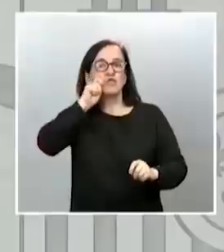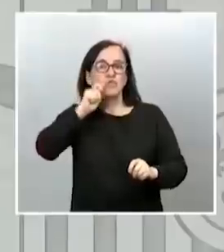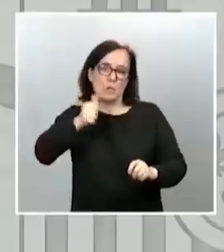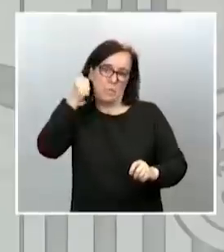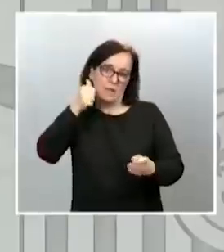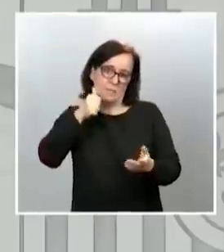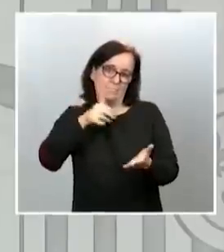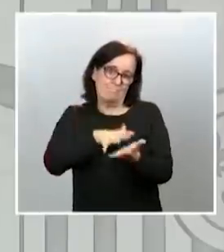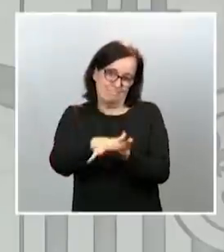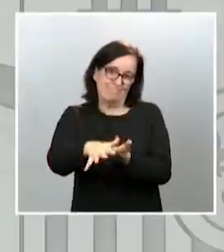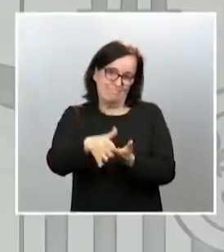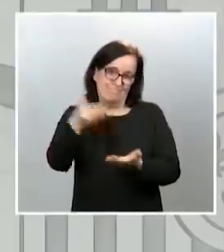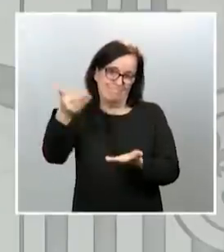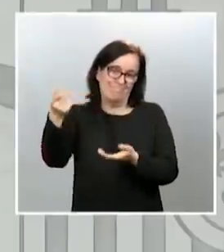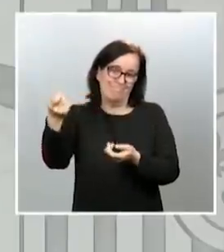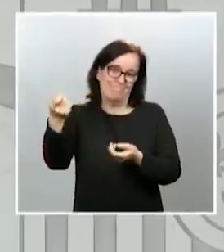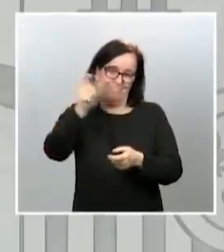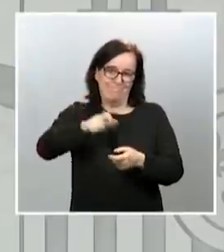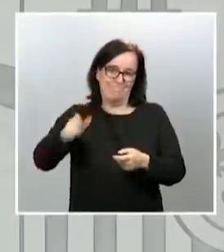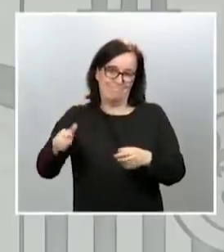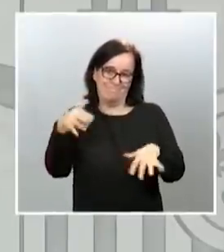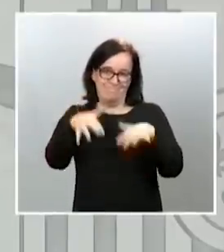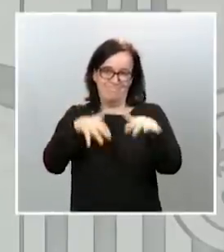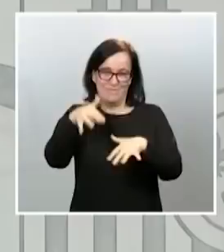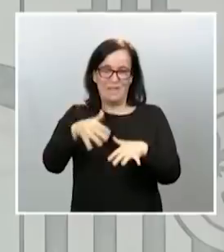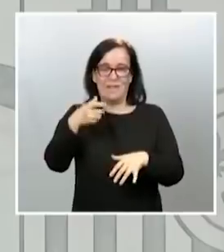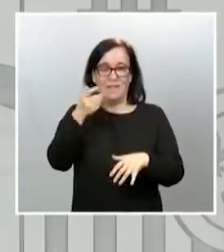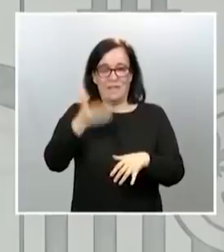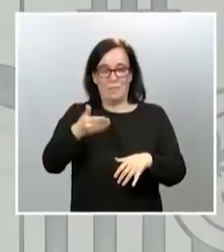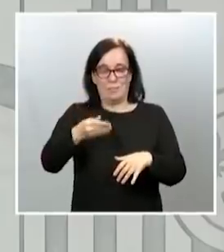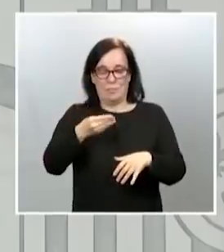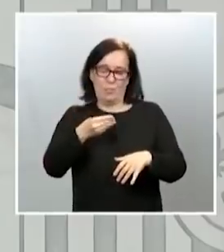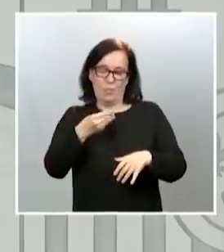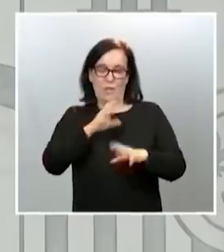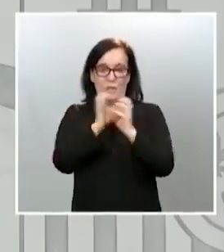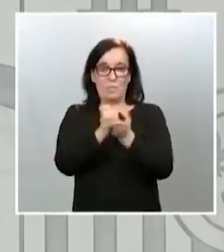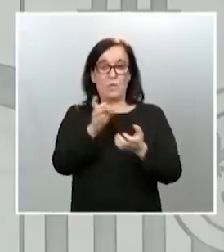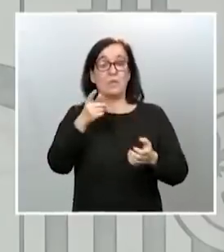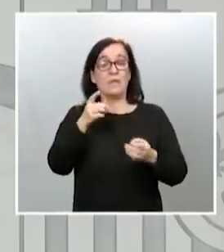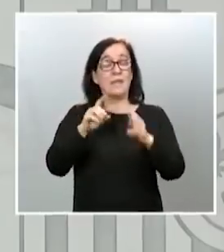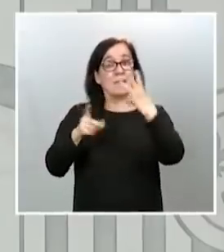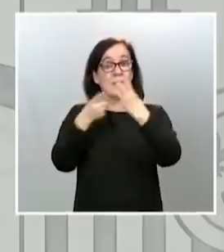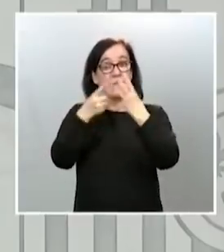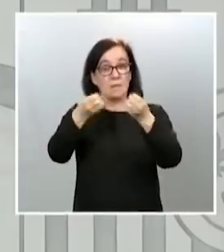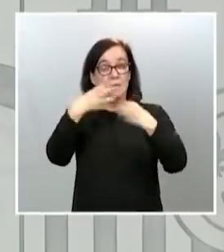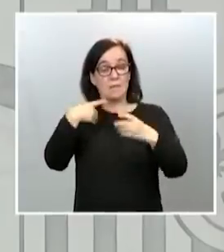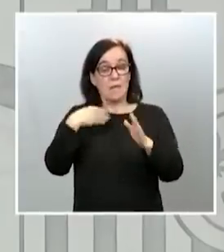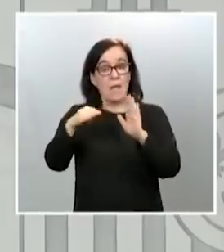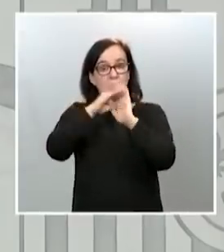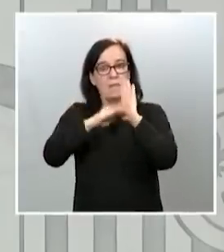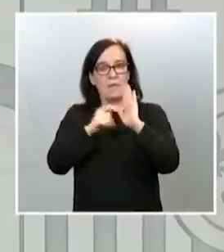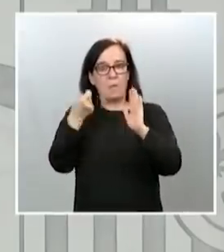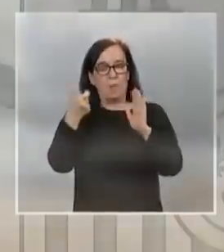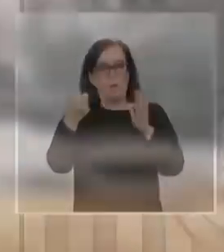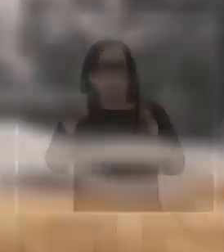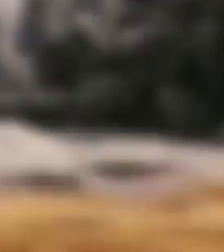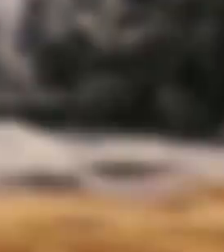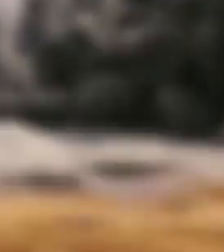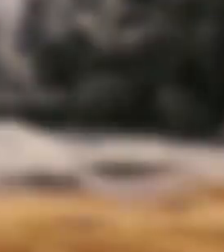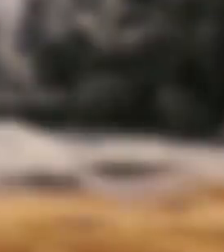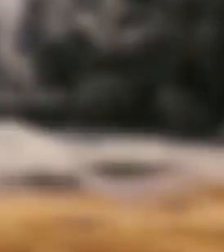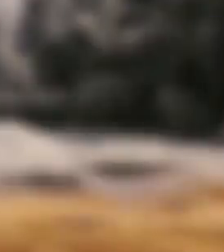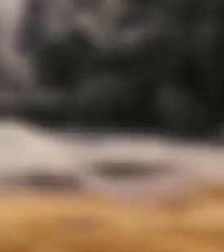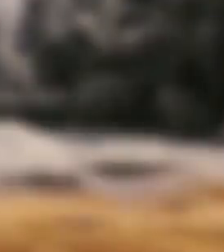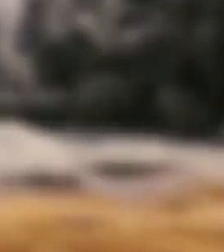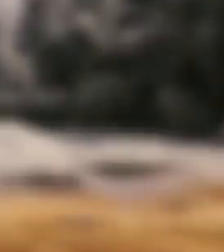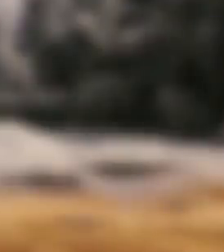por descubrir. La triquiñuela la descubría Edouard Mathieu, responsable de la web que publica los datos, y lo aclaraba en Twitter. Resulta que